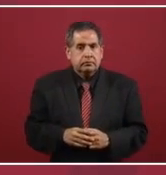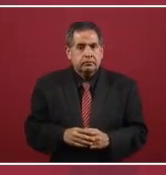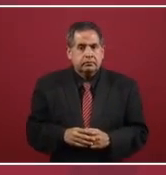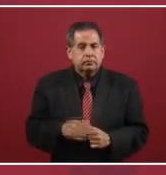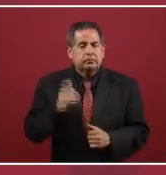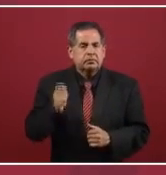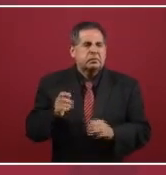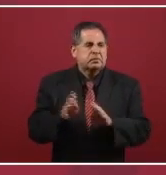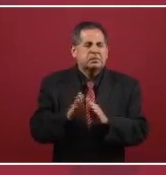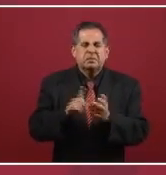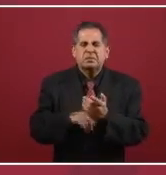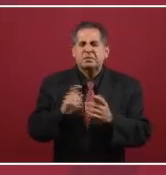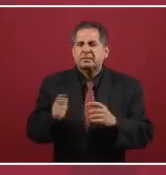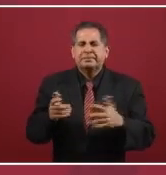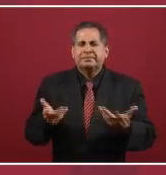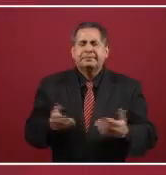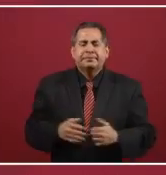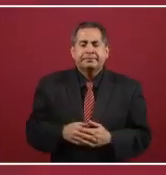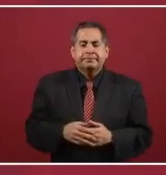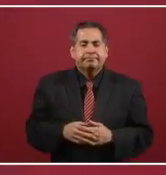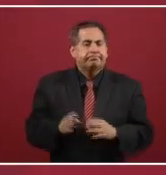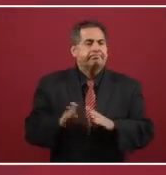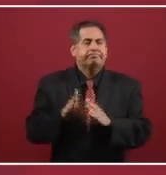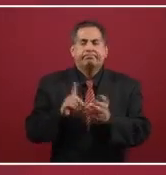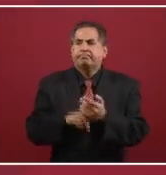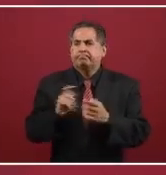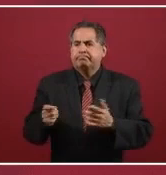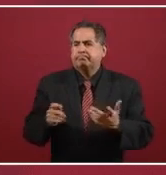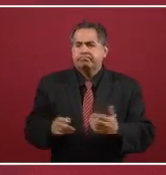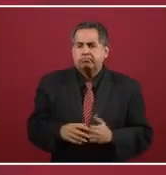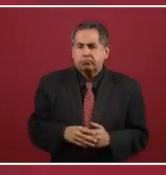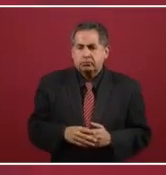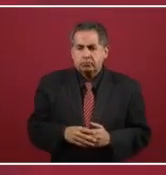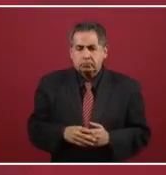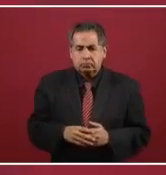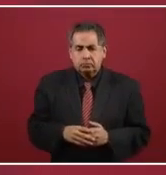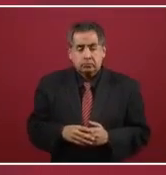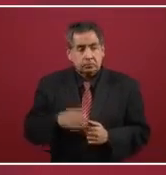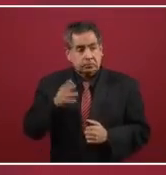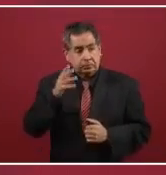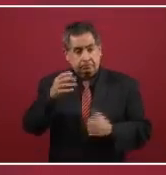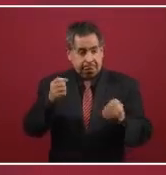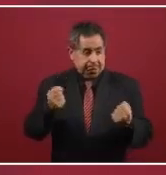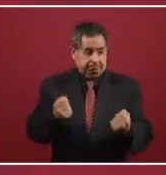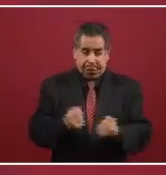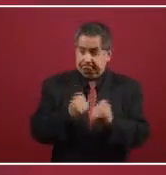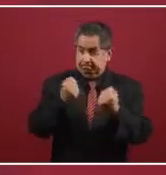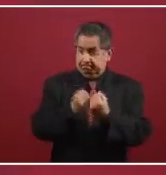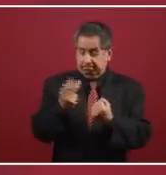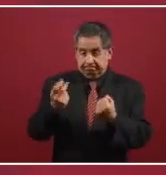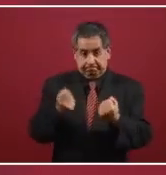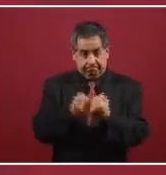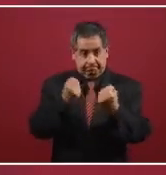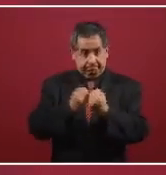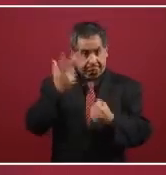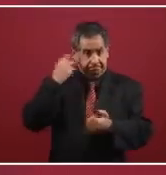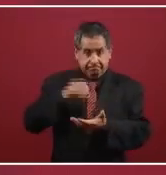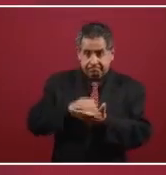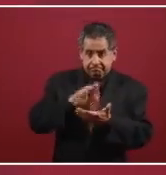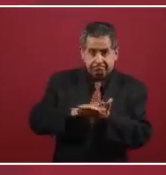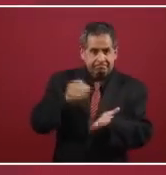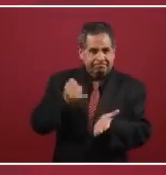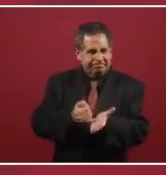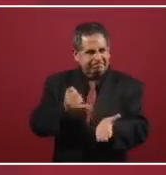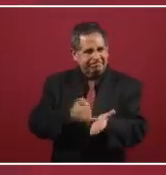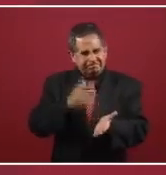de cómo, en vez de ir a la confrontación cuando había la amenaza de los